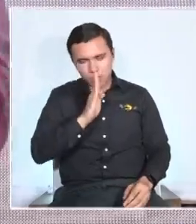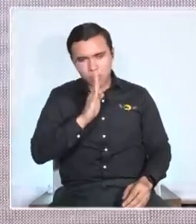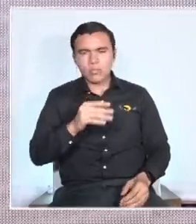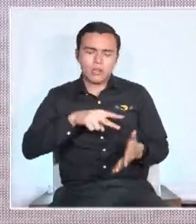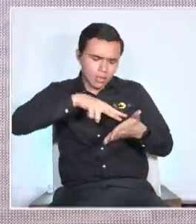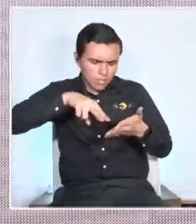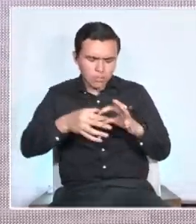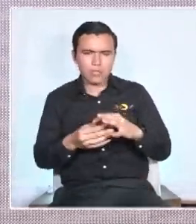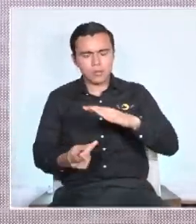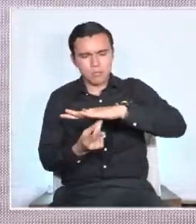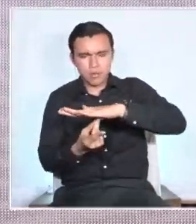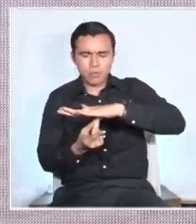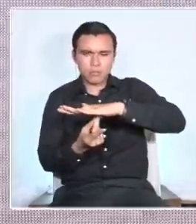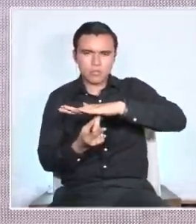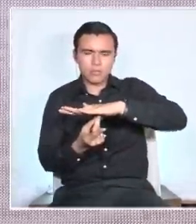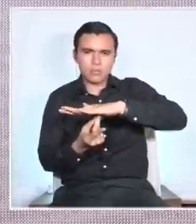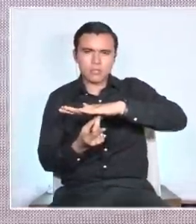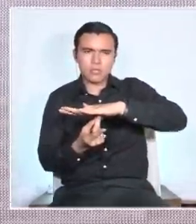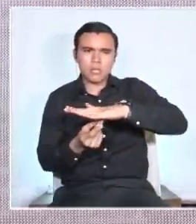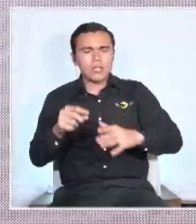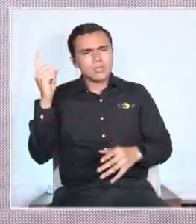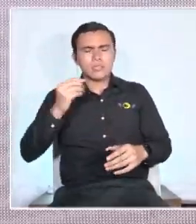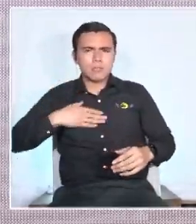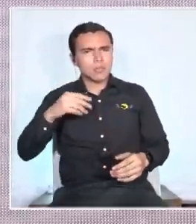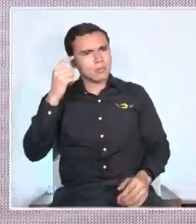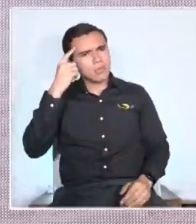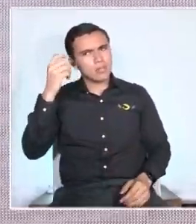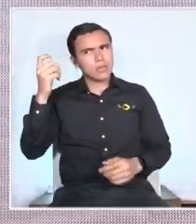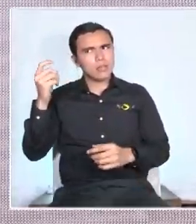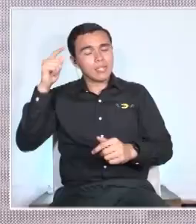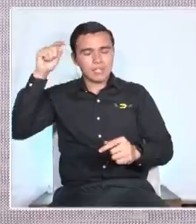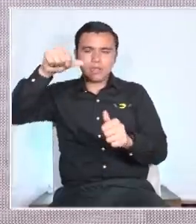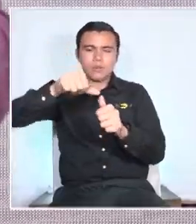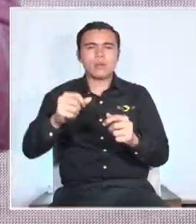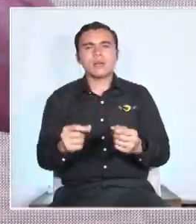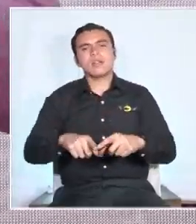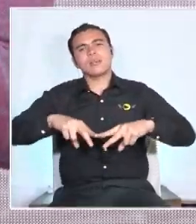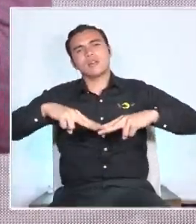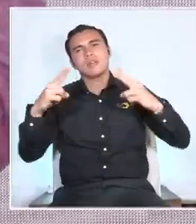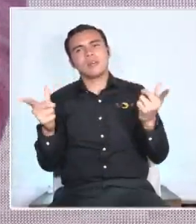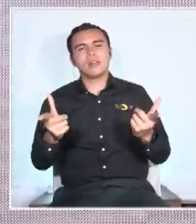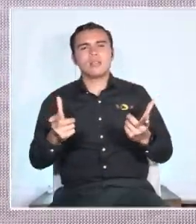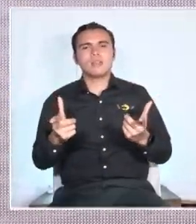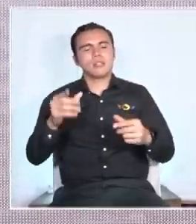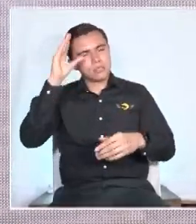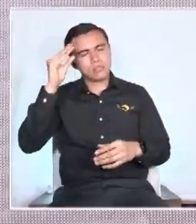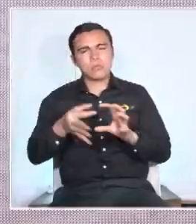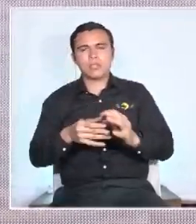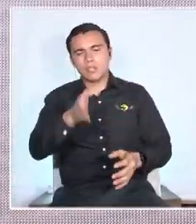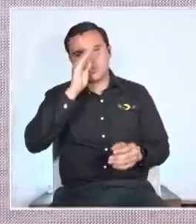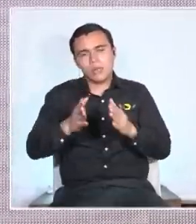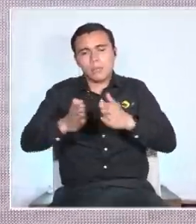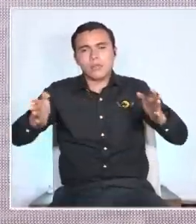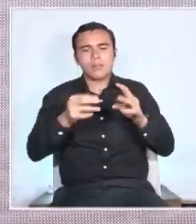leo acerca de Pablo, siempre me recuerda a los grandes hombres de Dios que Dios está usando en este tiempo para expandir